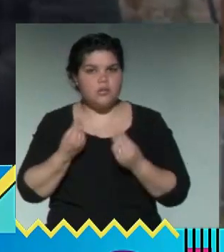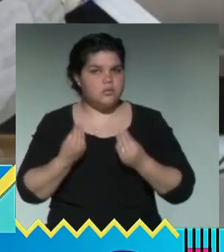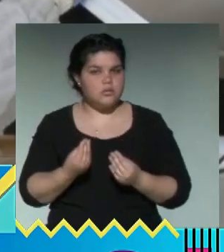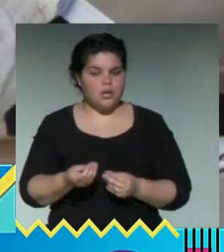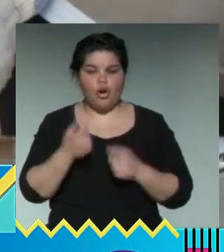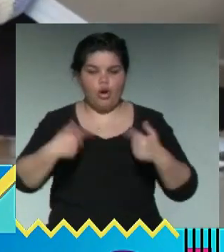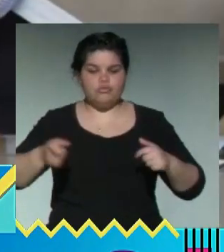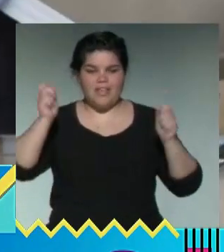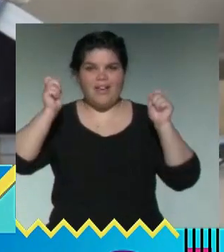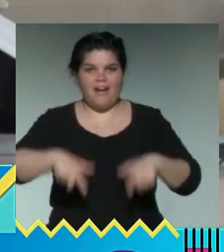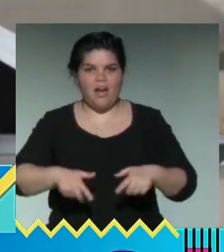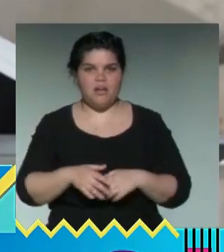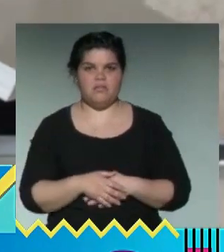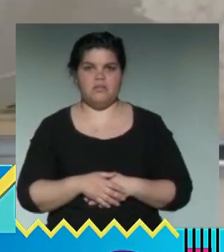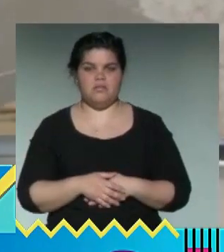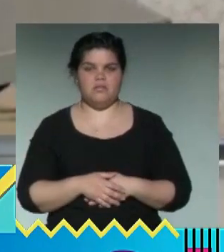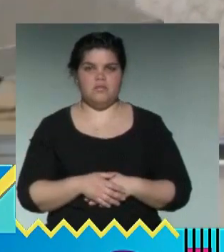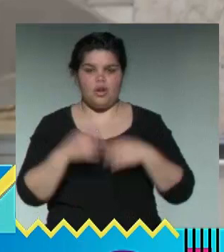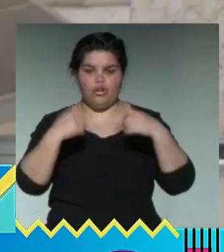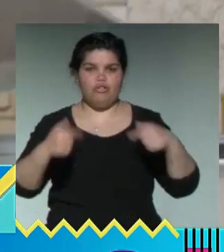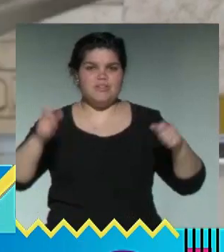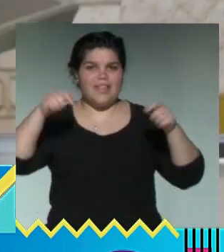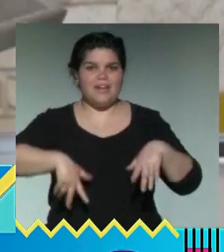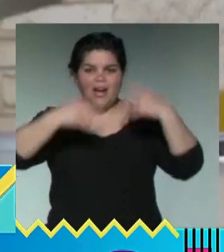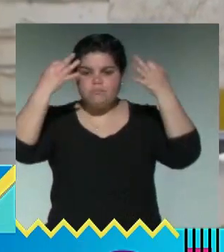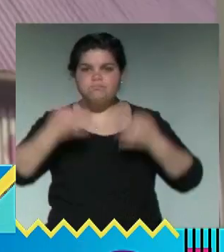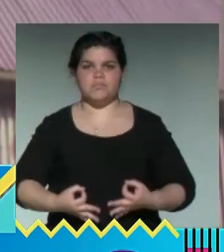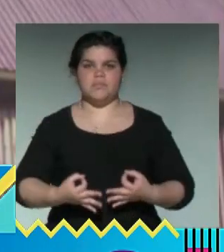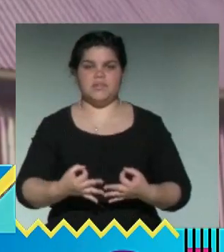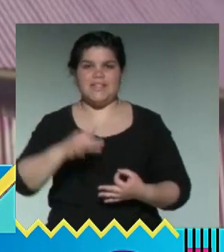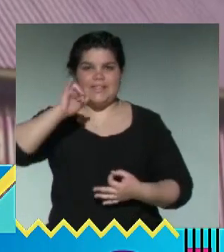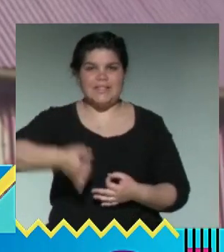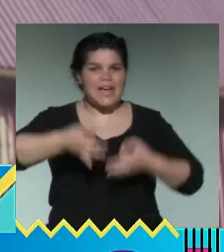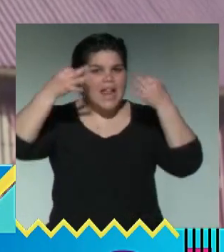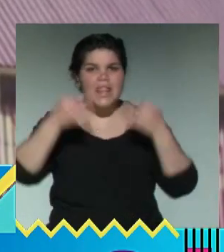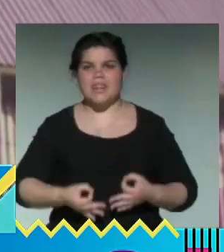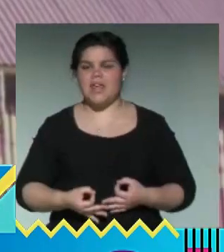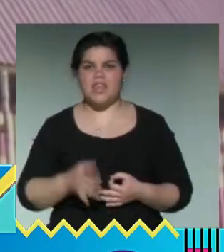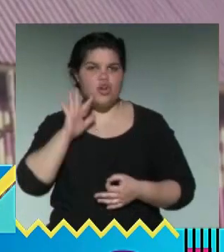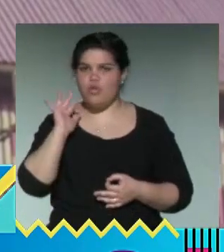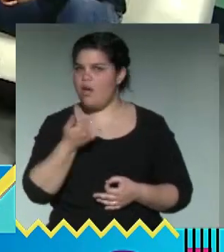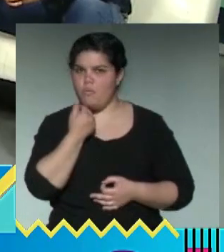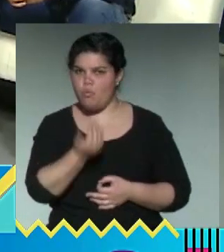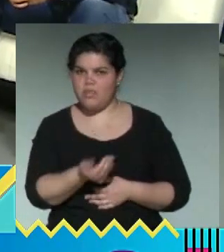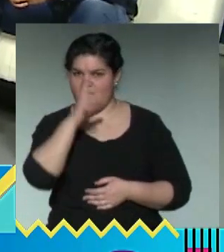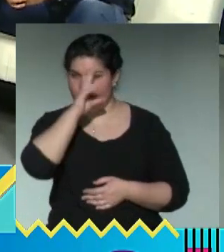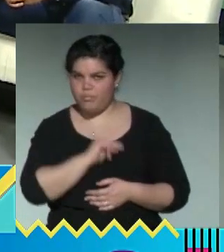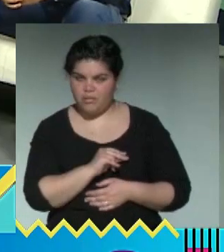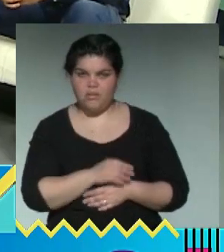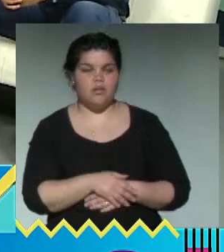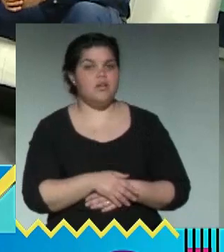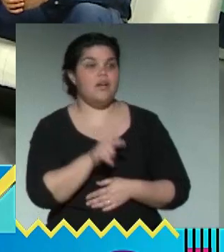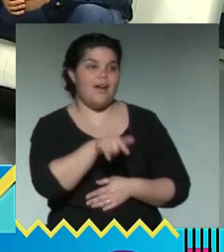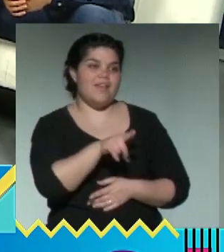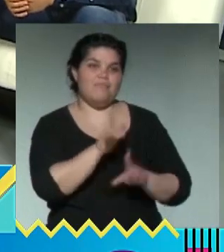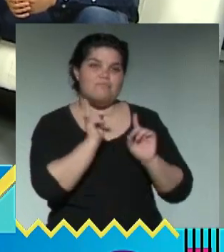local, y el recurso local es de una grandísima calidad. Y ahí hablamos no de creación de fuentes de trabajo, de eso se trata. O sea,